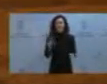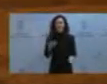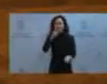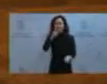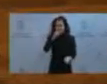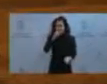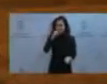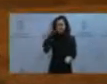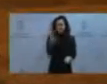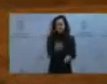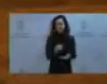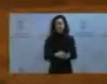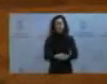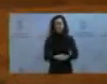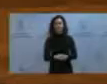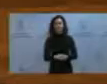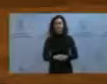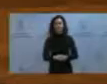ejemplo,